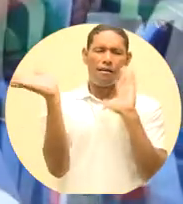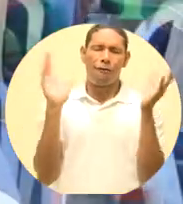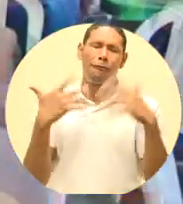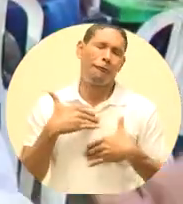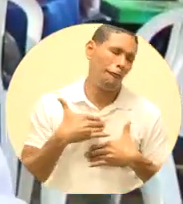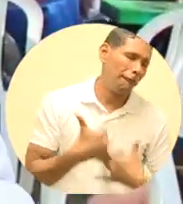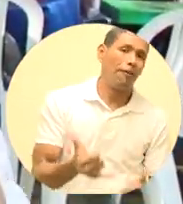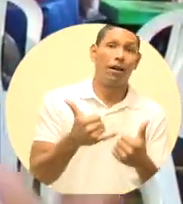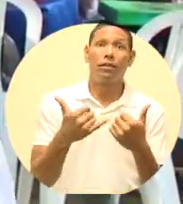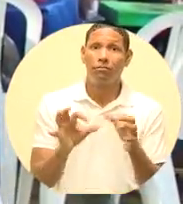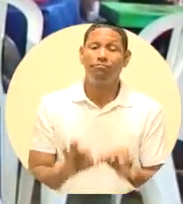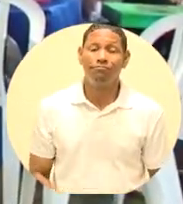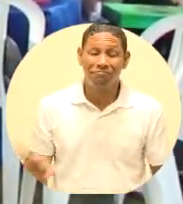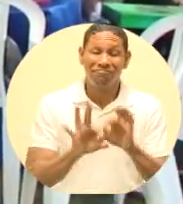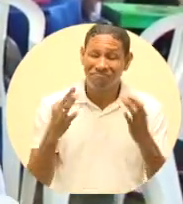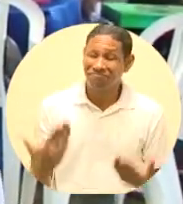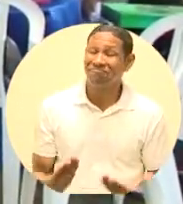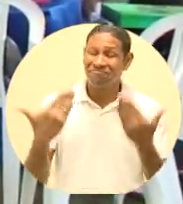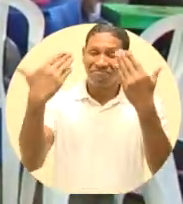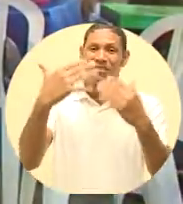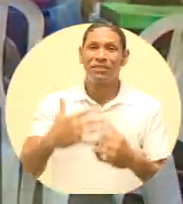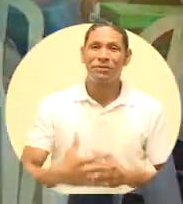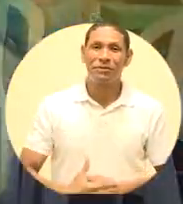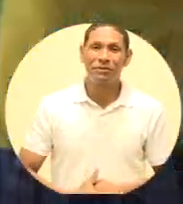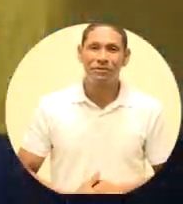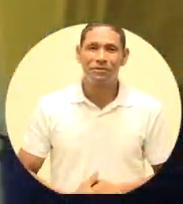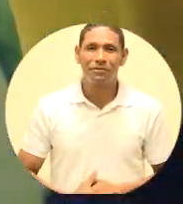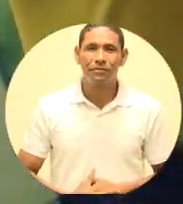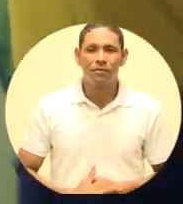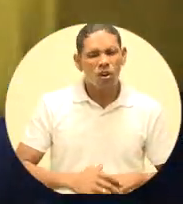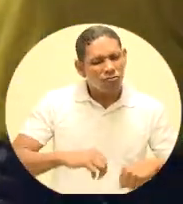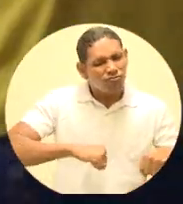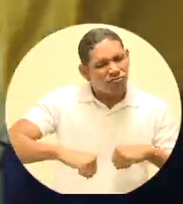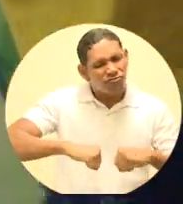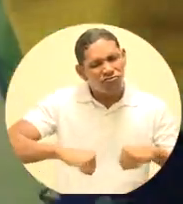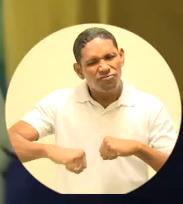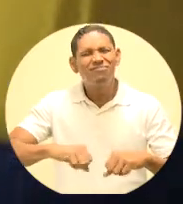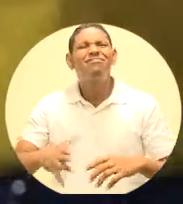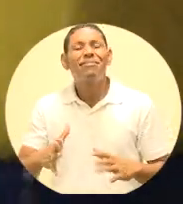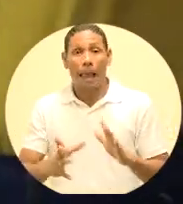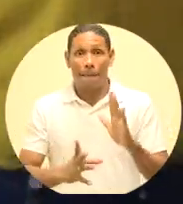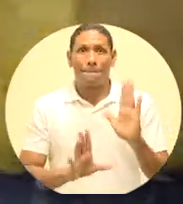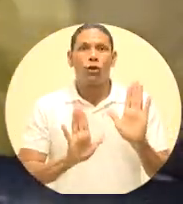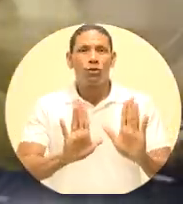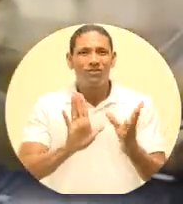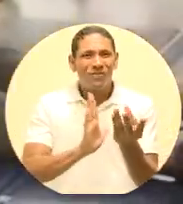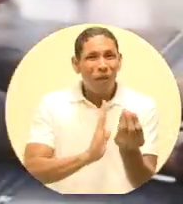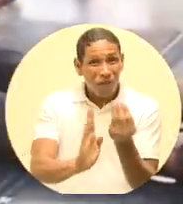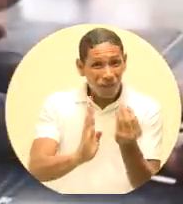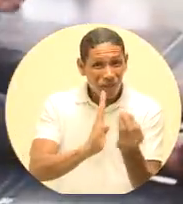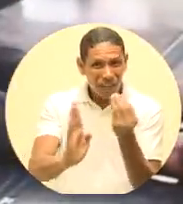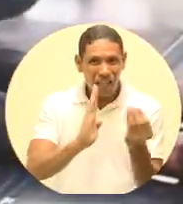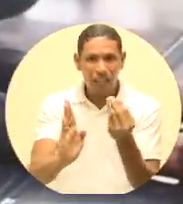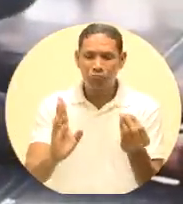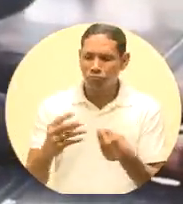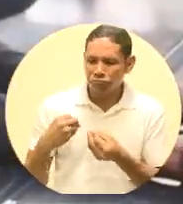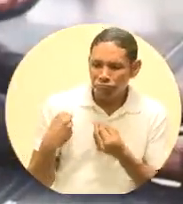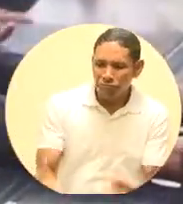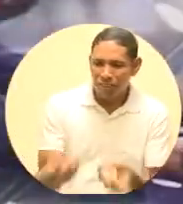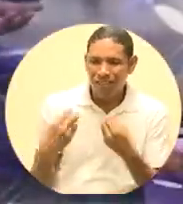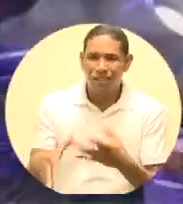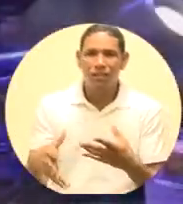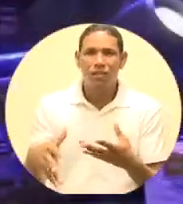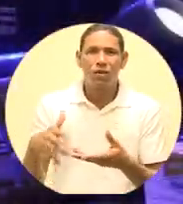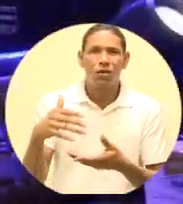gran momento de alegría y de regocijo. En la actividad liderada por la Dirección de Bienestar Universitario,